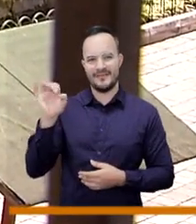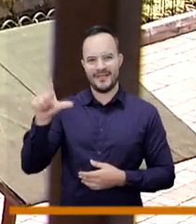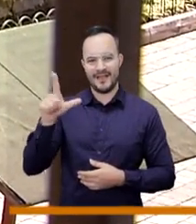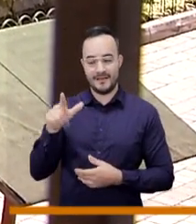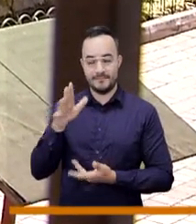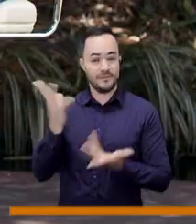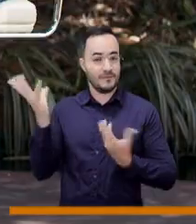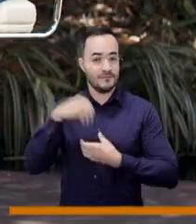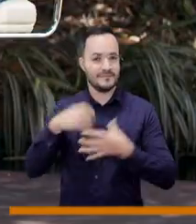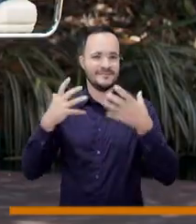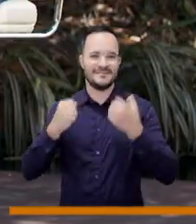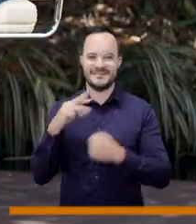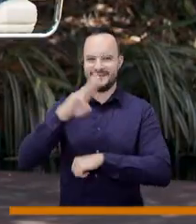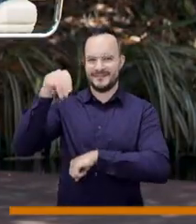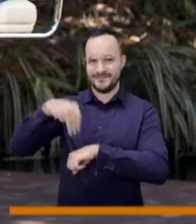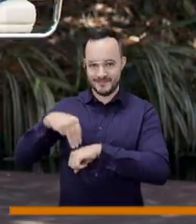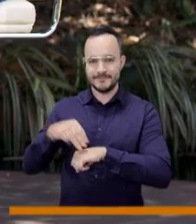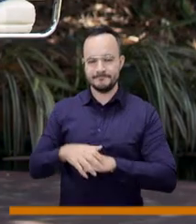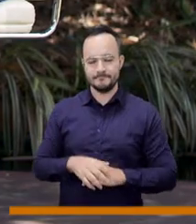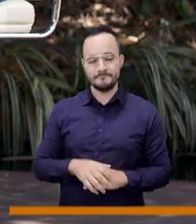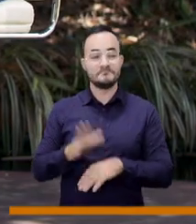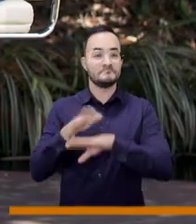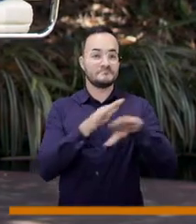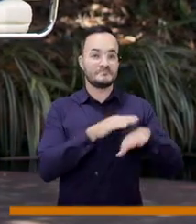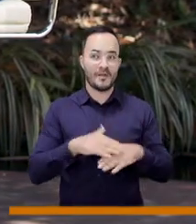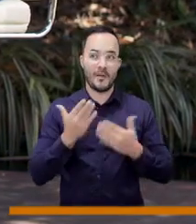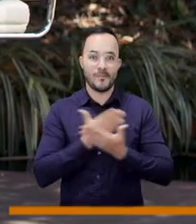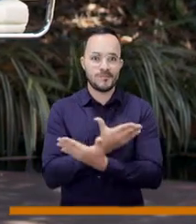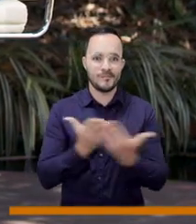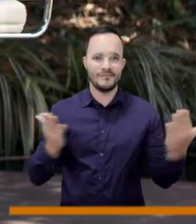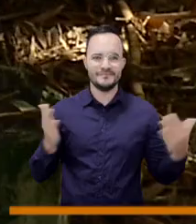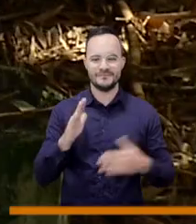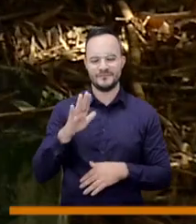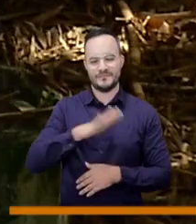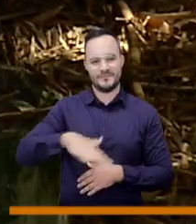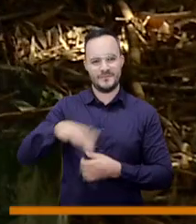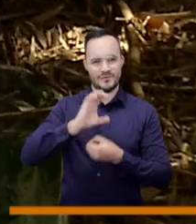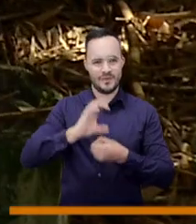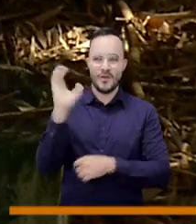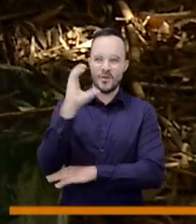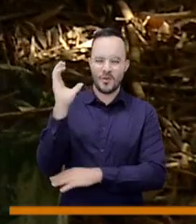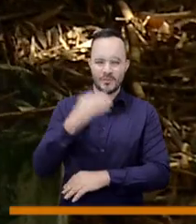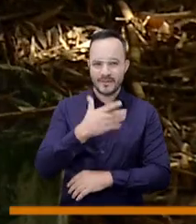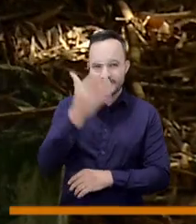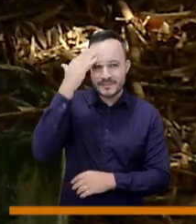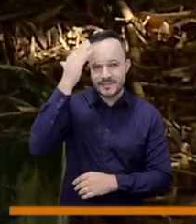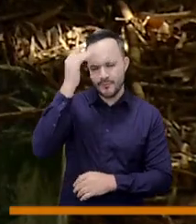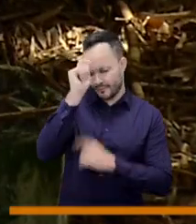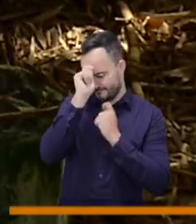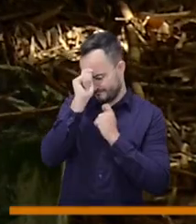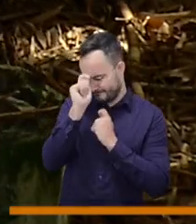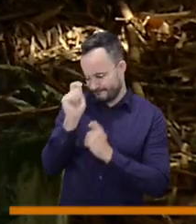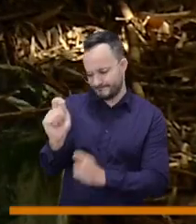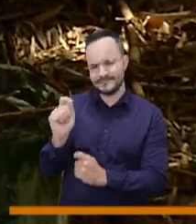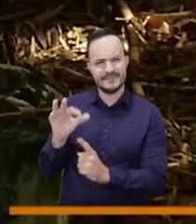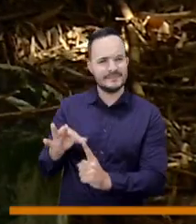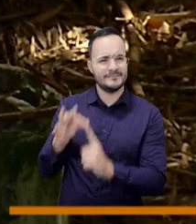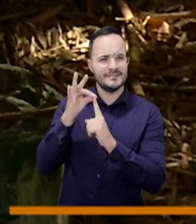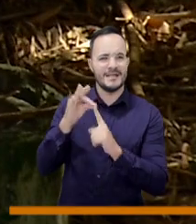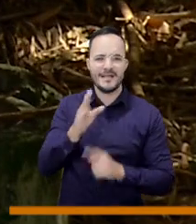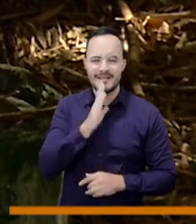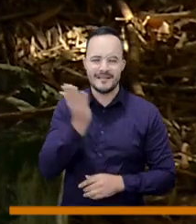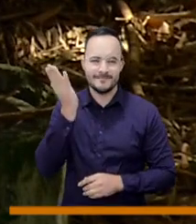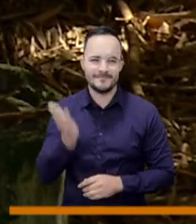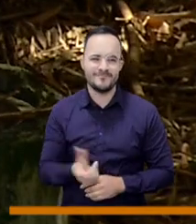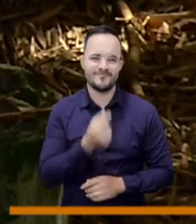de Telemedellín. Y bueno, pues la ciudad y todo el país le han rendido un sentido homenaje al maestro